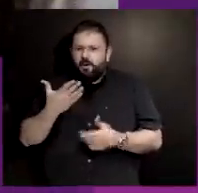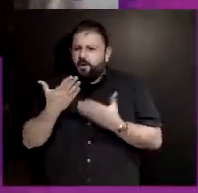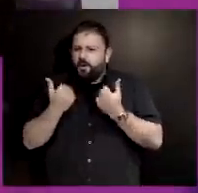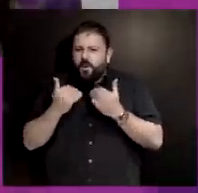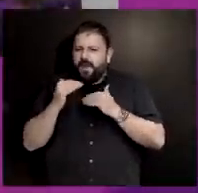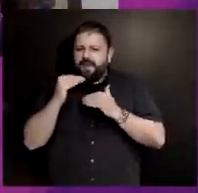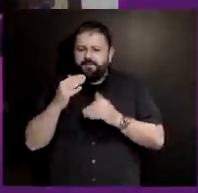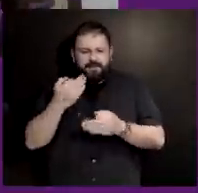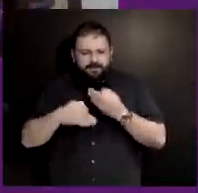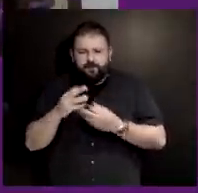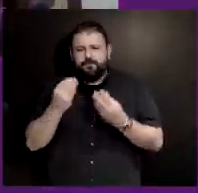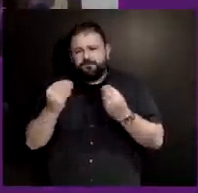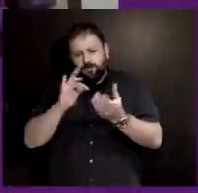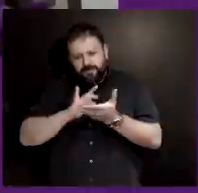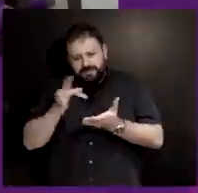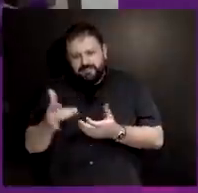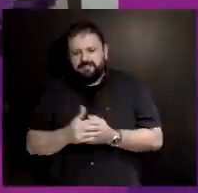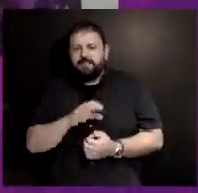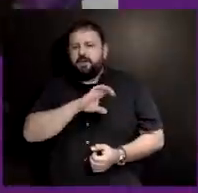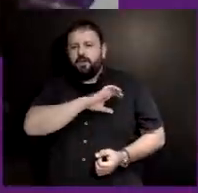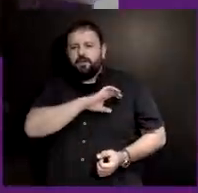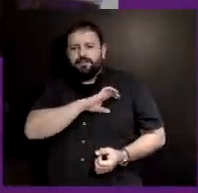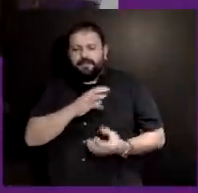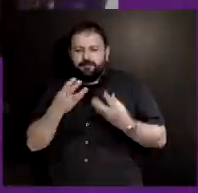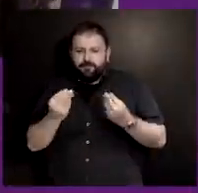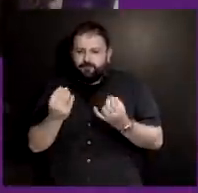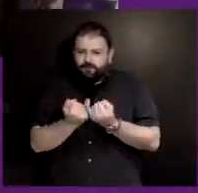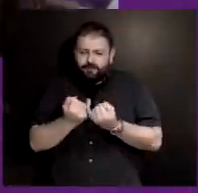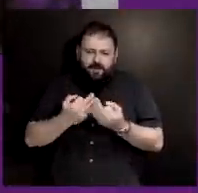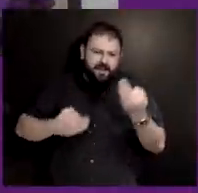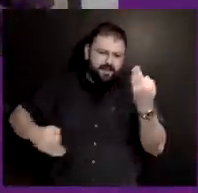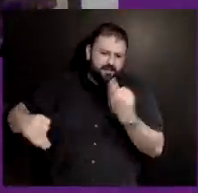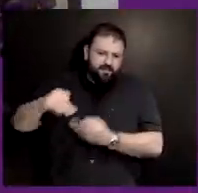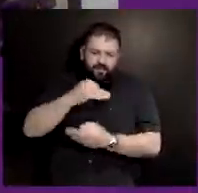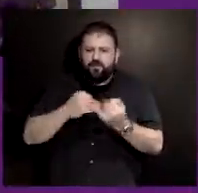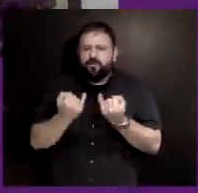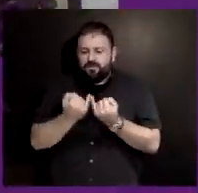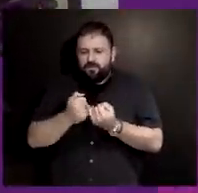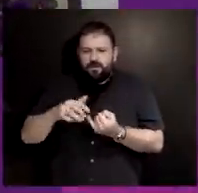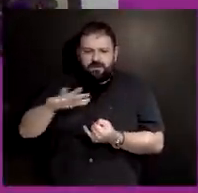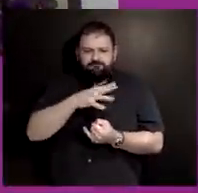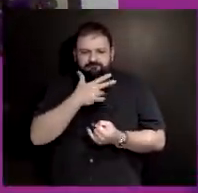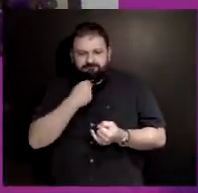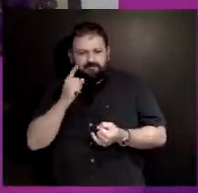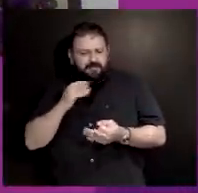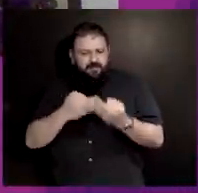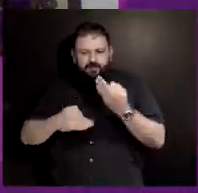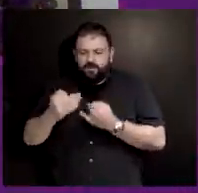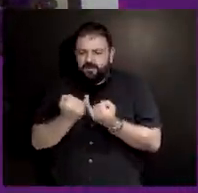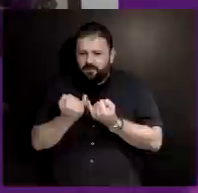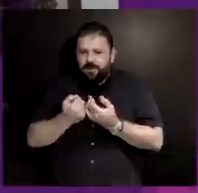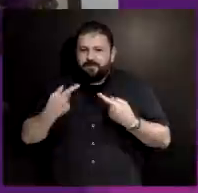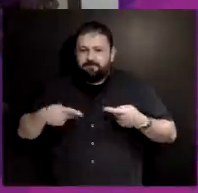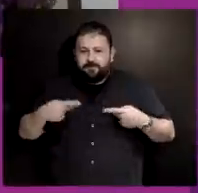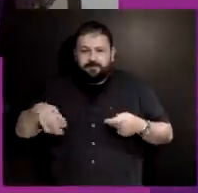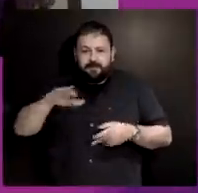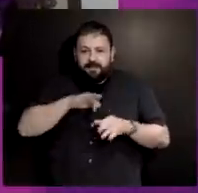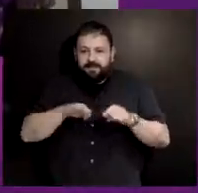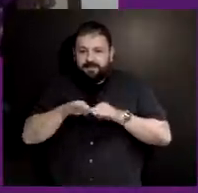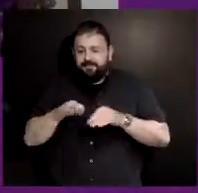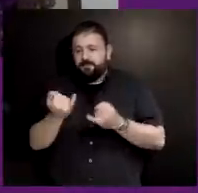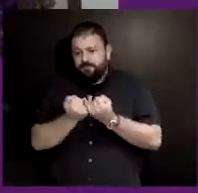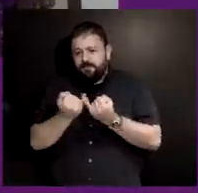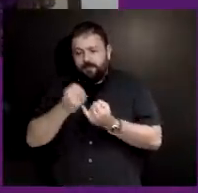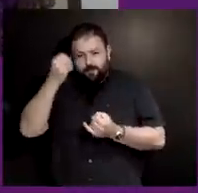Muchísimas gracias. Gracias, Ari. Gracias, los Ari. Queremos mucho a todos los empresarios, empresarias, y todos los colaboradores y colaboradoras de